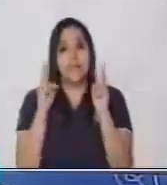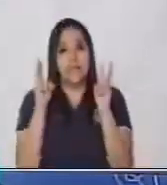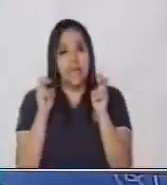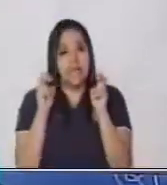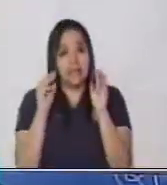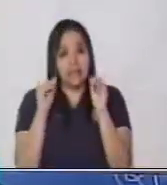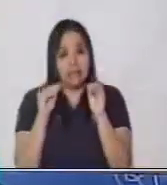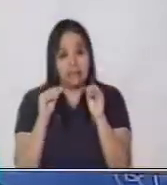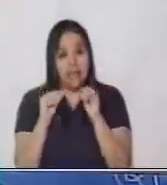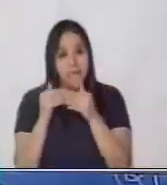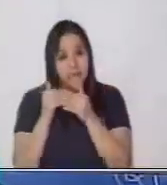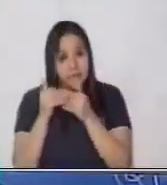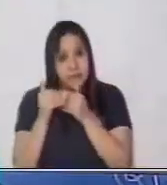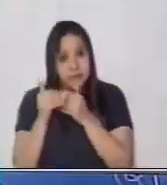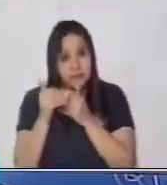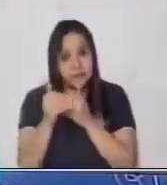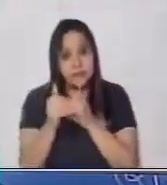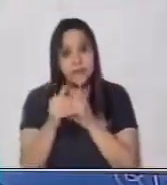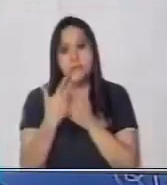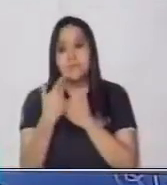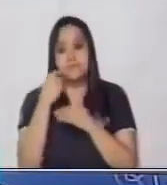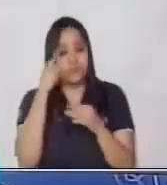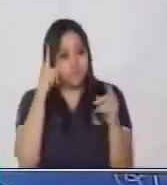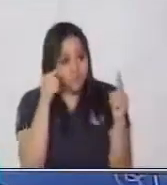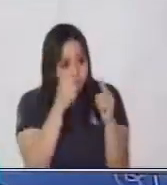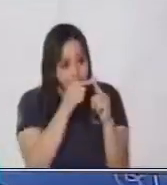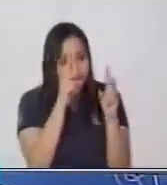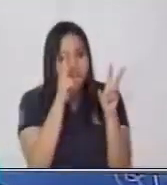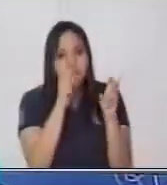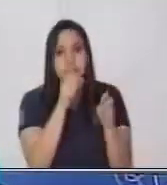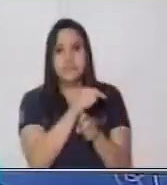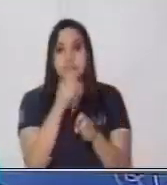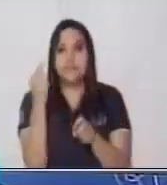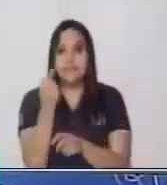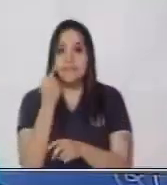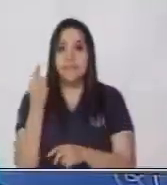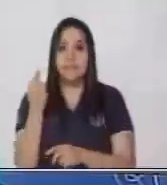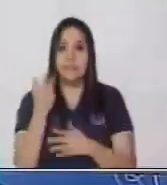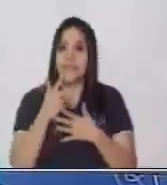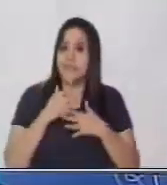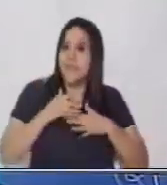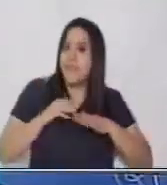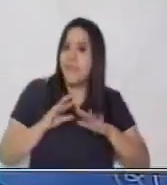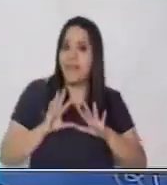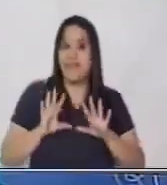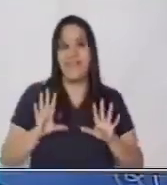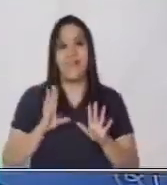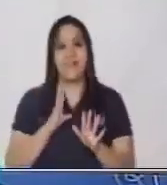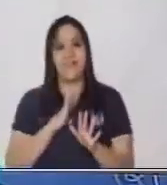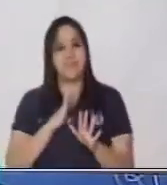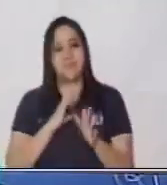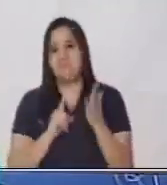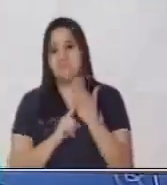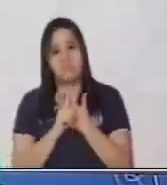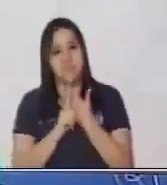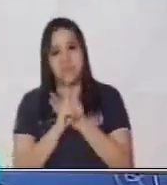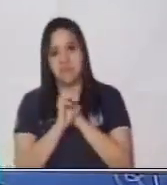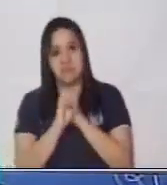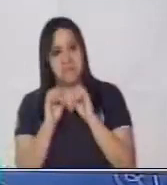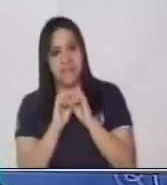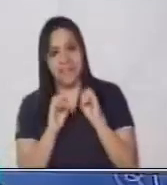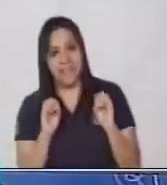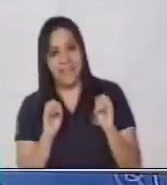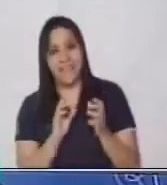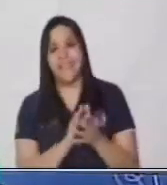adelantados para que cuando lleguemos a ese tema principal o a esos dos temas principales, pues no tengas ningún problema